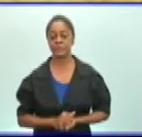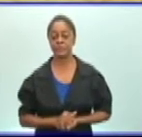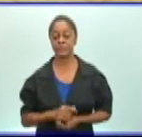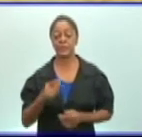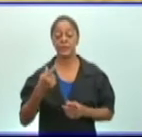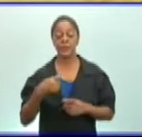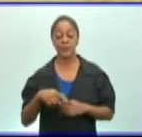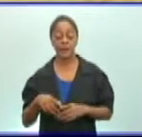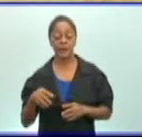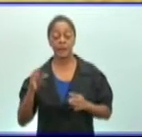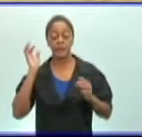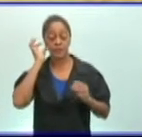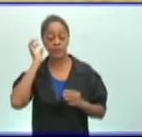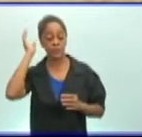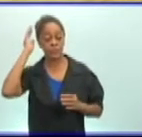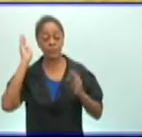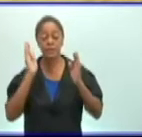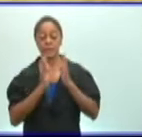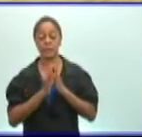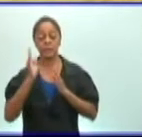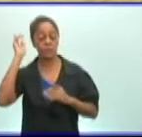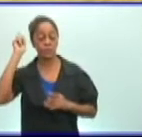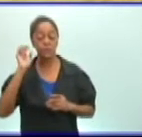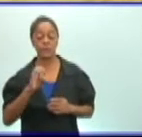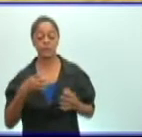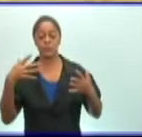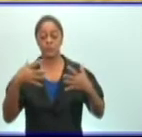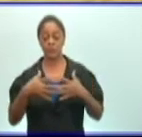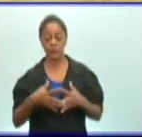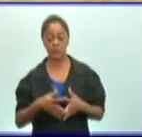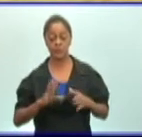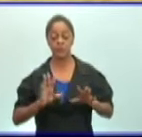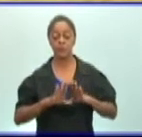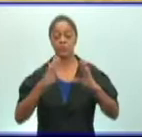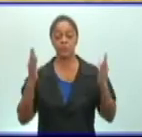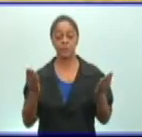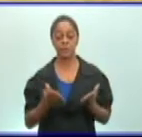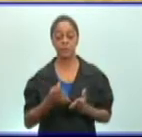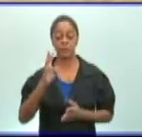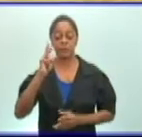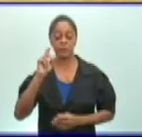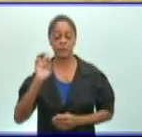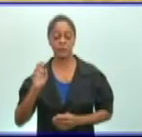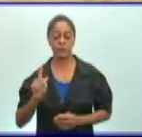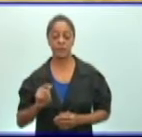Entre musas y dioses, un encuentro con el mundo griego.